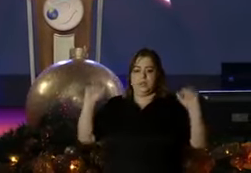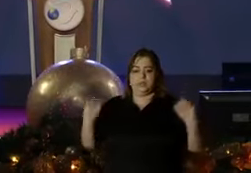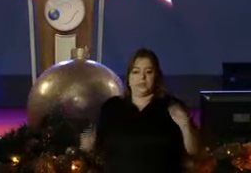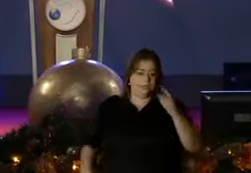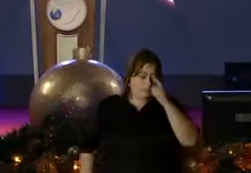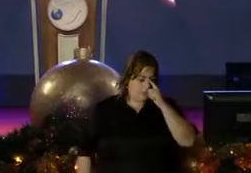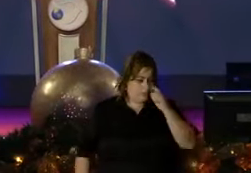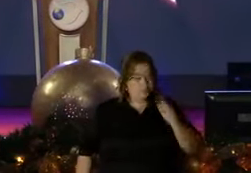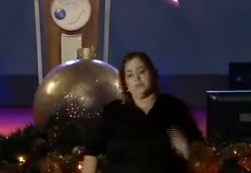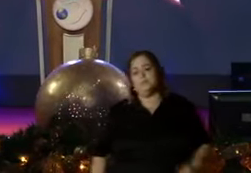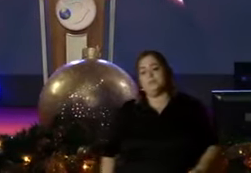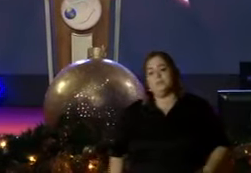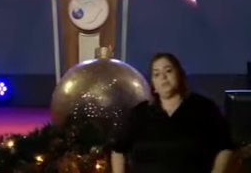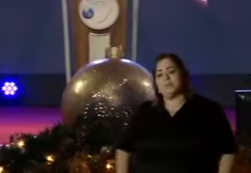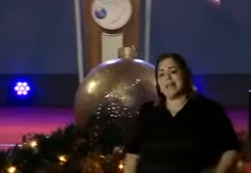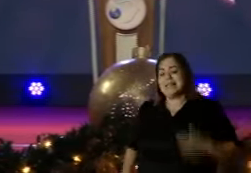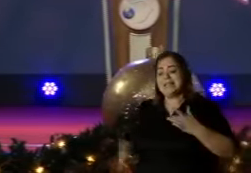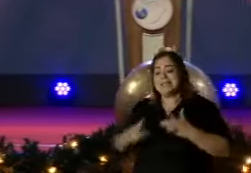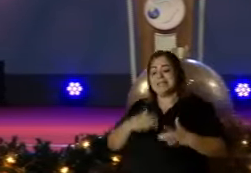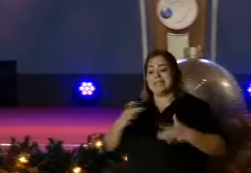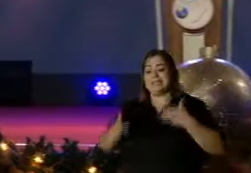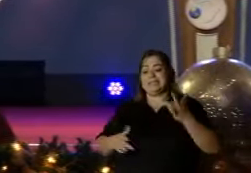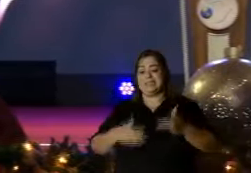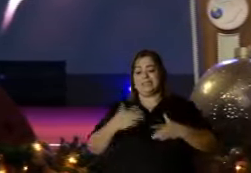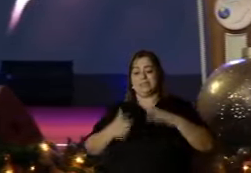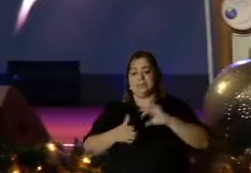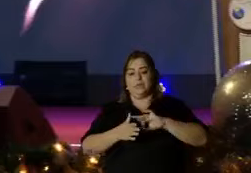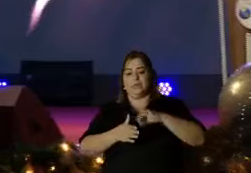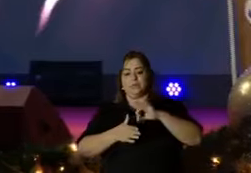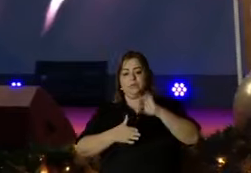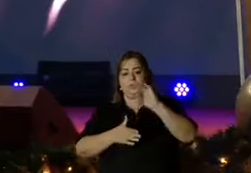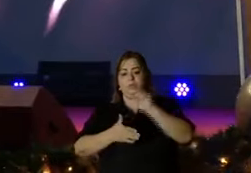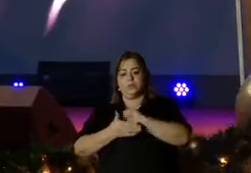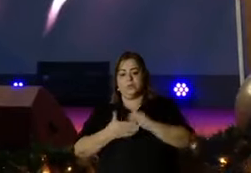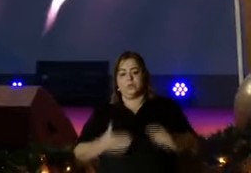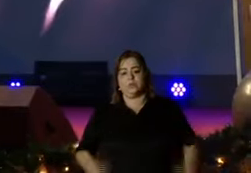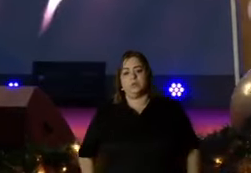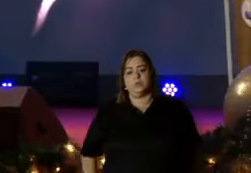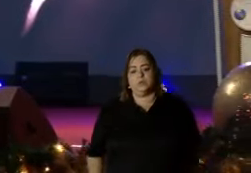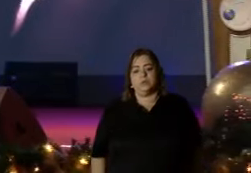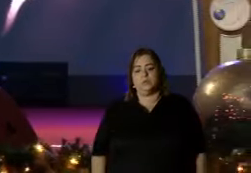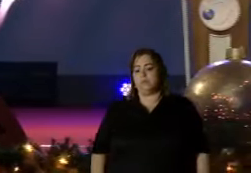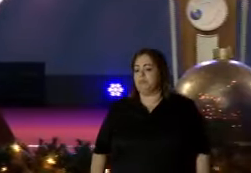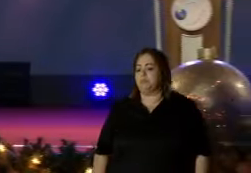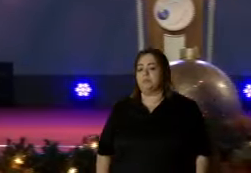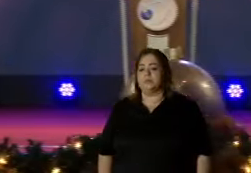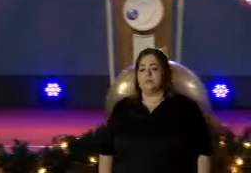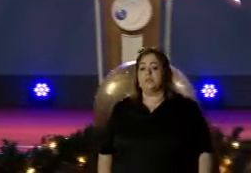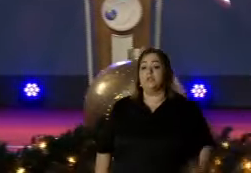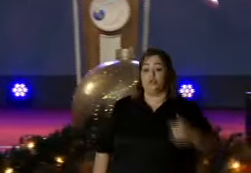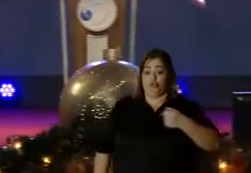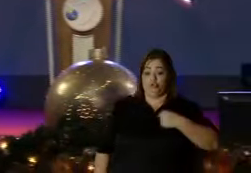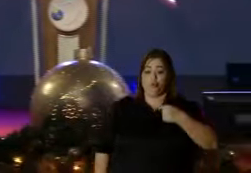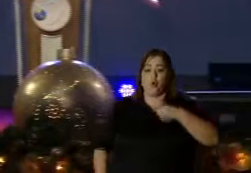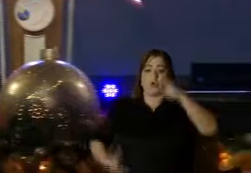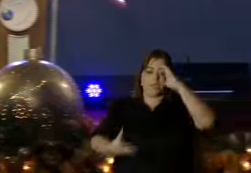esto? Hermano, esto es real. Llámenos fanáticos, lo que usted quiera, pero es que yo le creo a